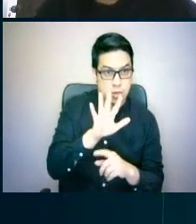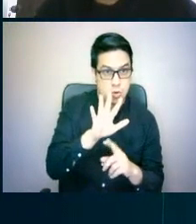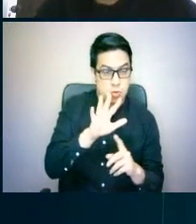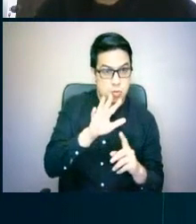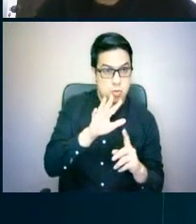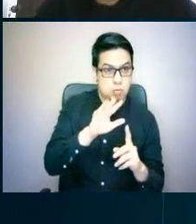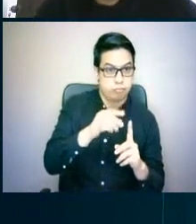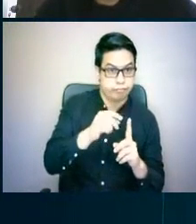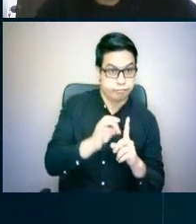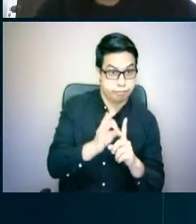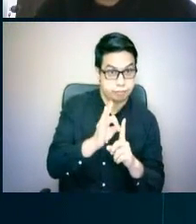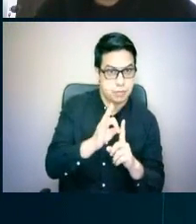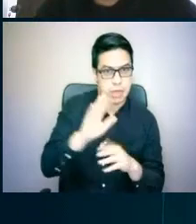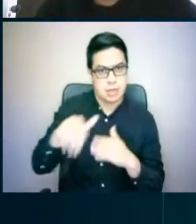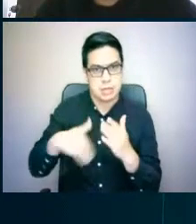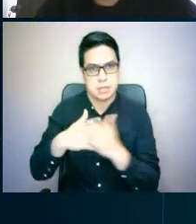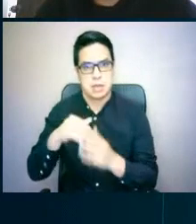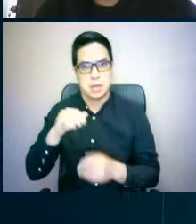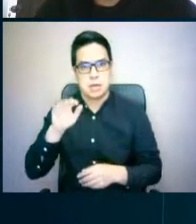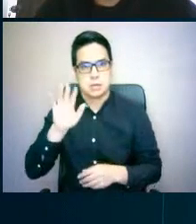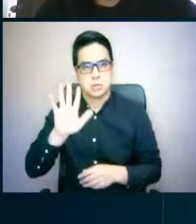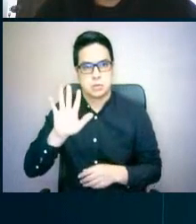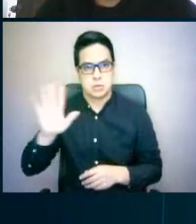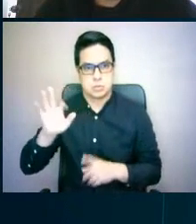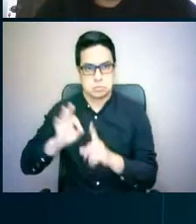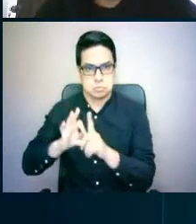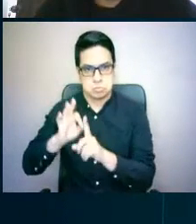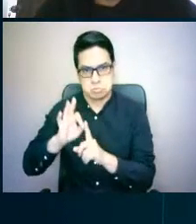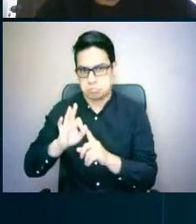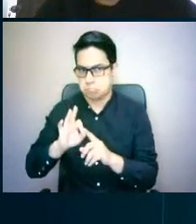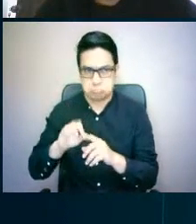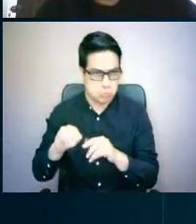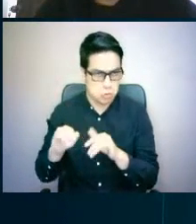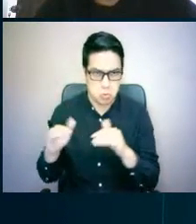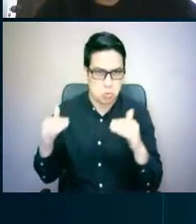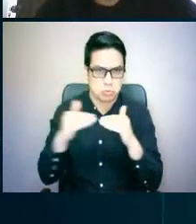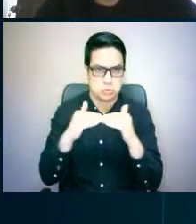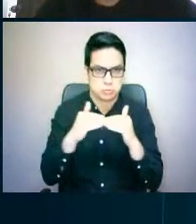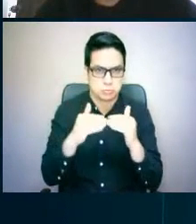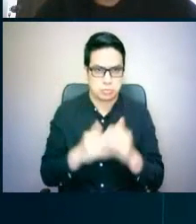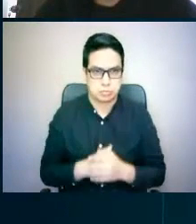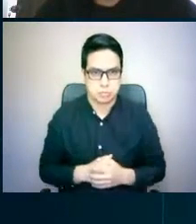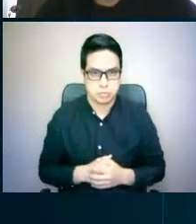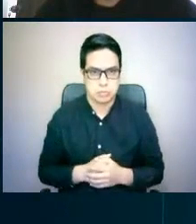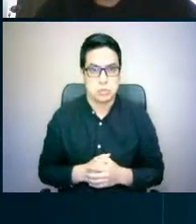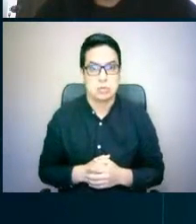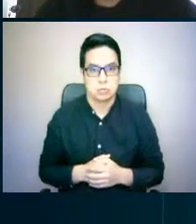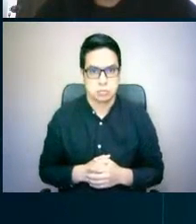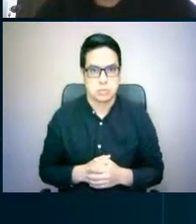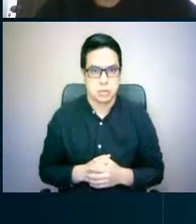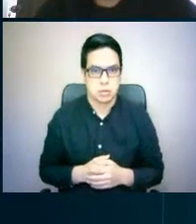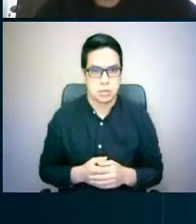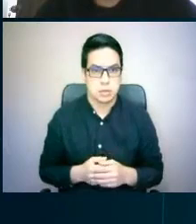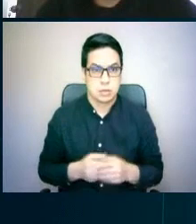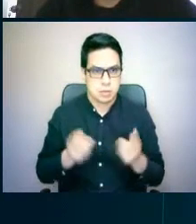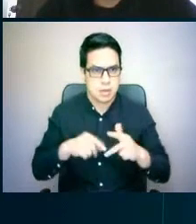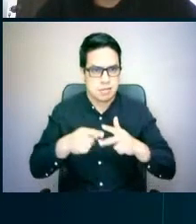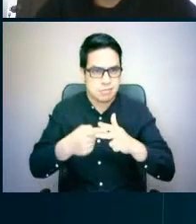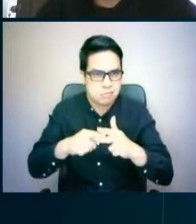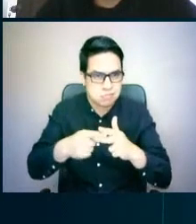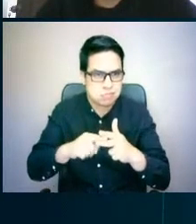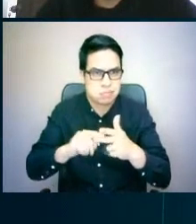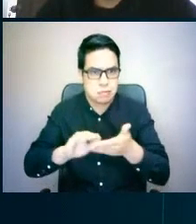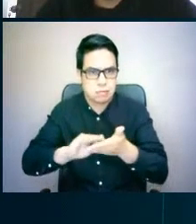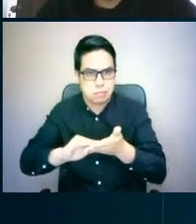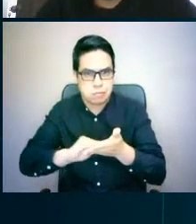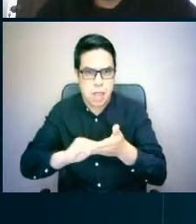de mantenimiento similar a los equipos de gas SF6. Y para el mantenimiento se requieren equipos especiales